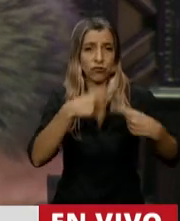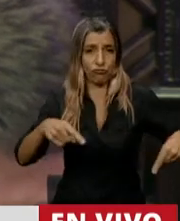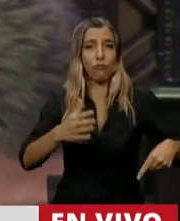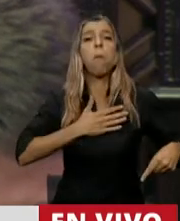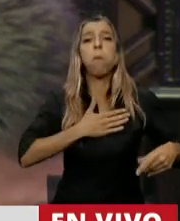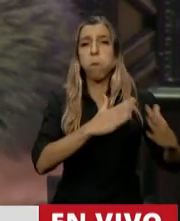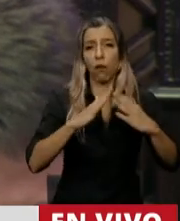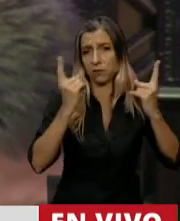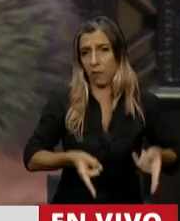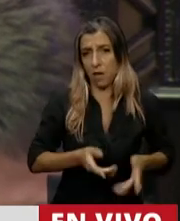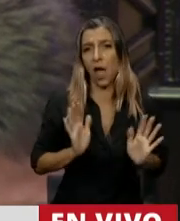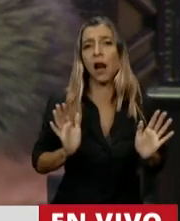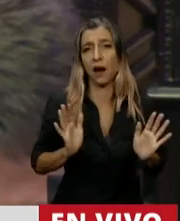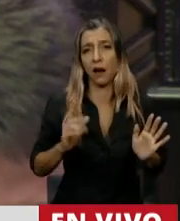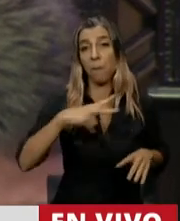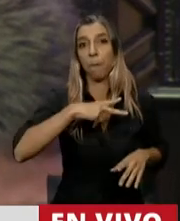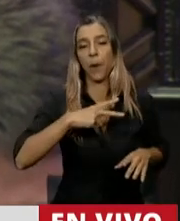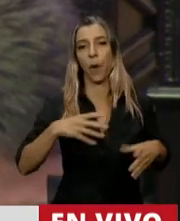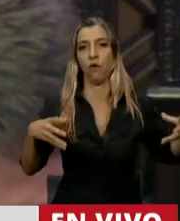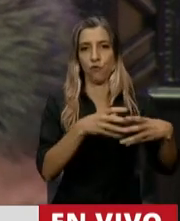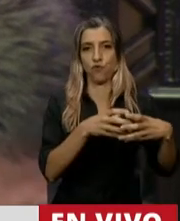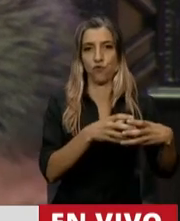la propiedad privada era algo